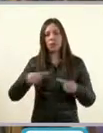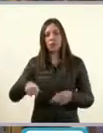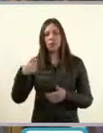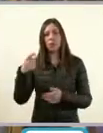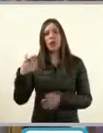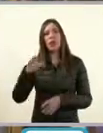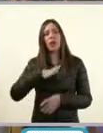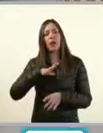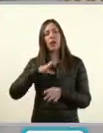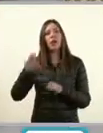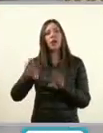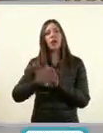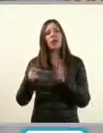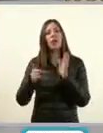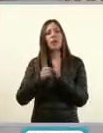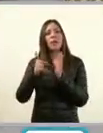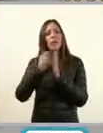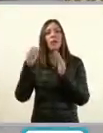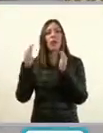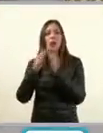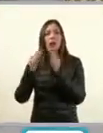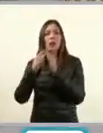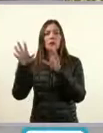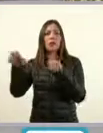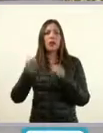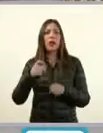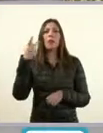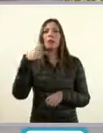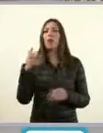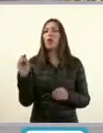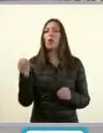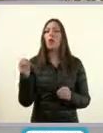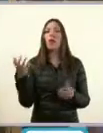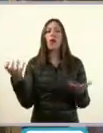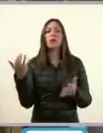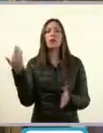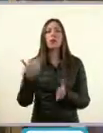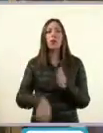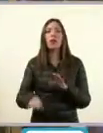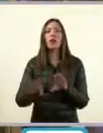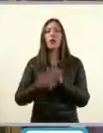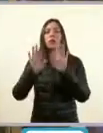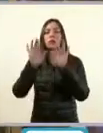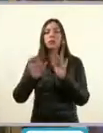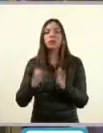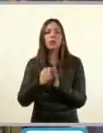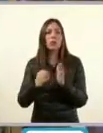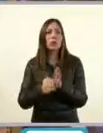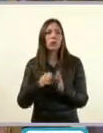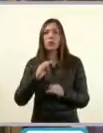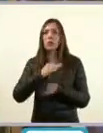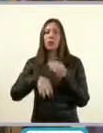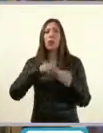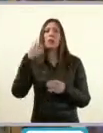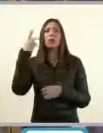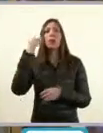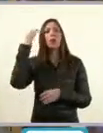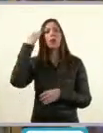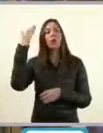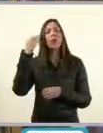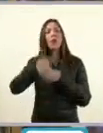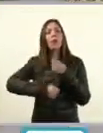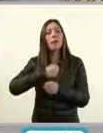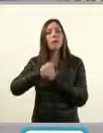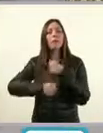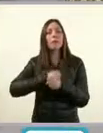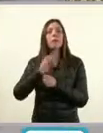por prescripción adquisitiva como una manera extraordinaria de hacerlo cuando no se hizo una escritura, cuando no se formalizó en su momento de manera correcta. Pero el transcurso del tiempo le dio ese derecho,